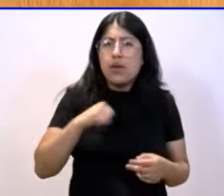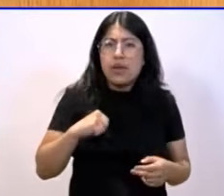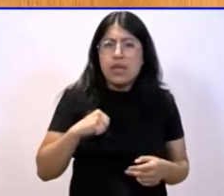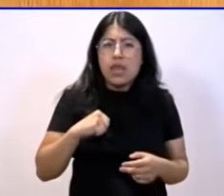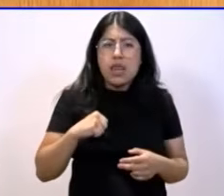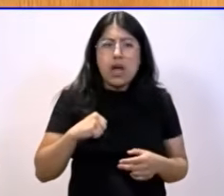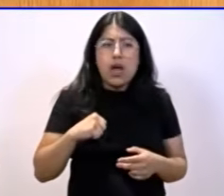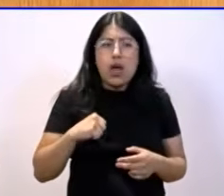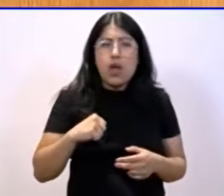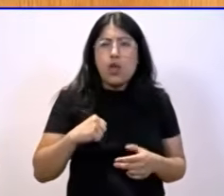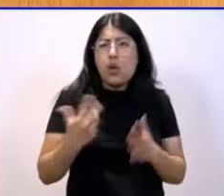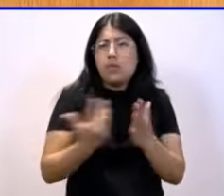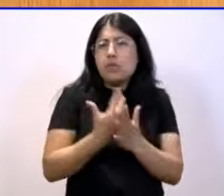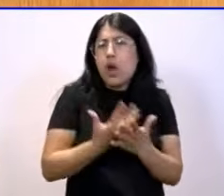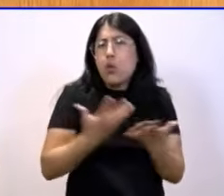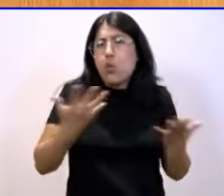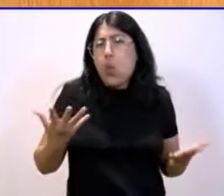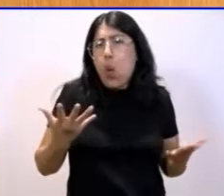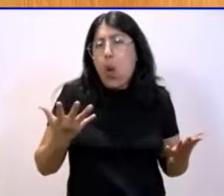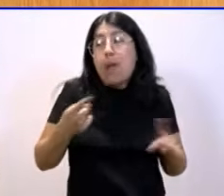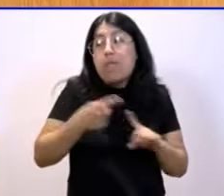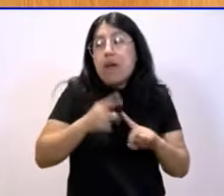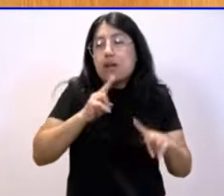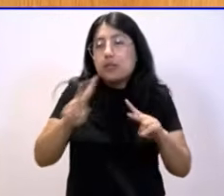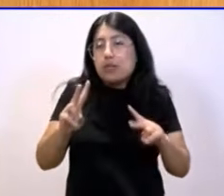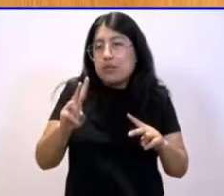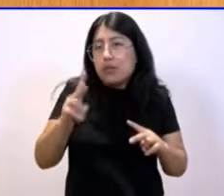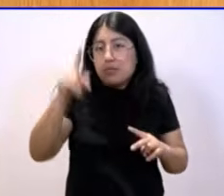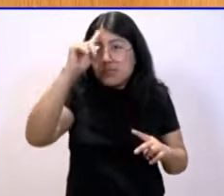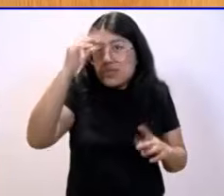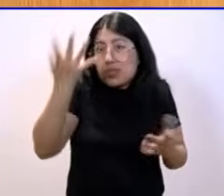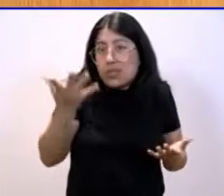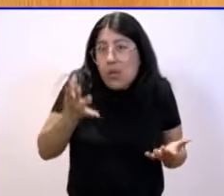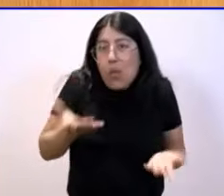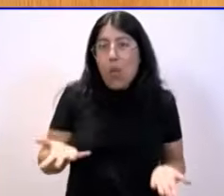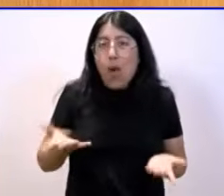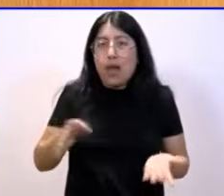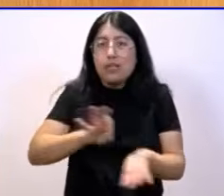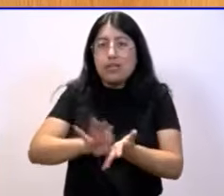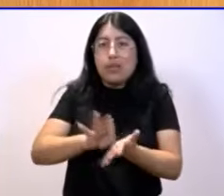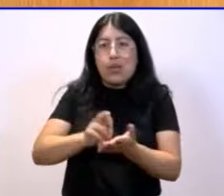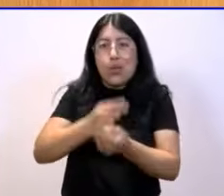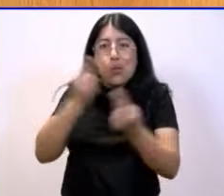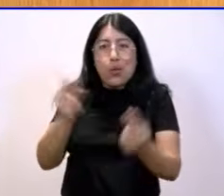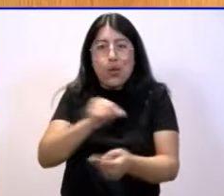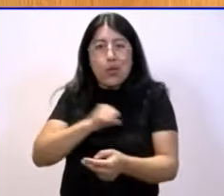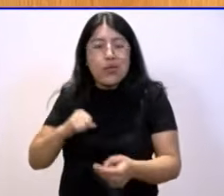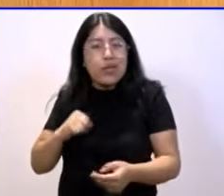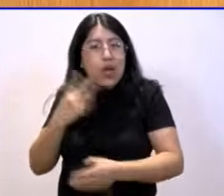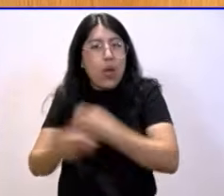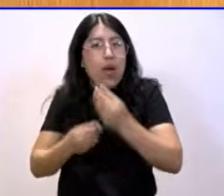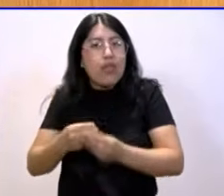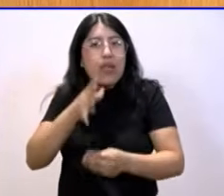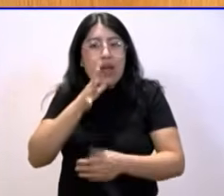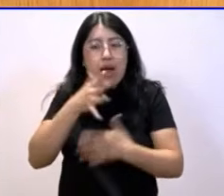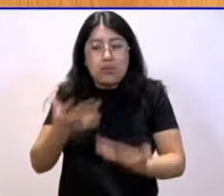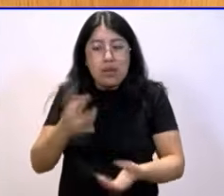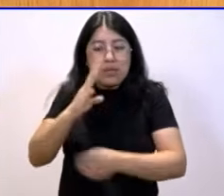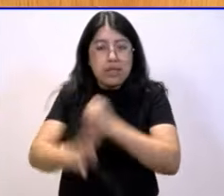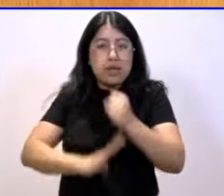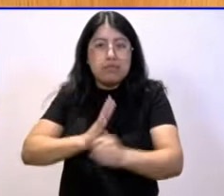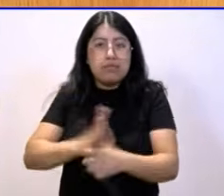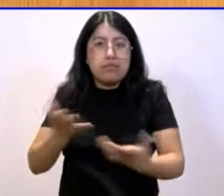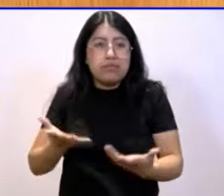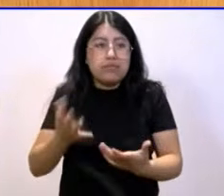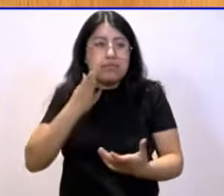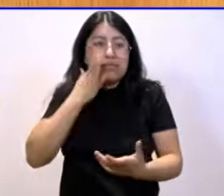para poder rebatir el mismo, porque yo no tengo conocimiento de ningún servicio público que haya sido privatizado durante esta legislatura.